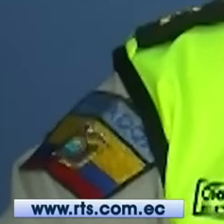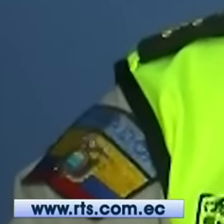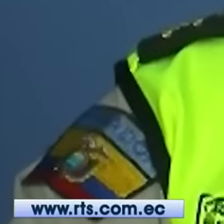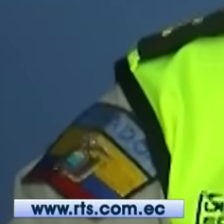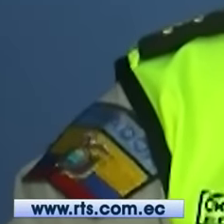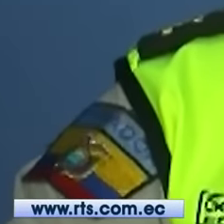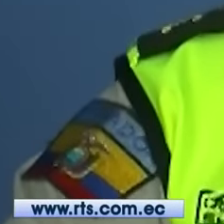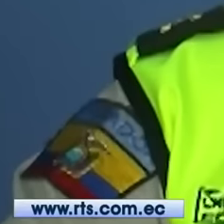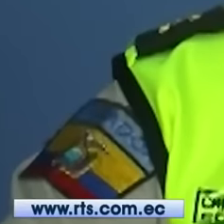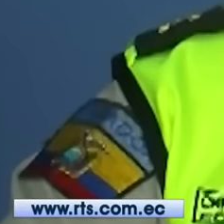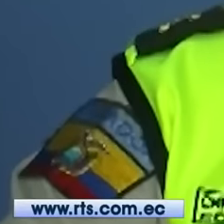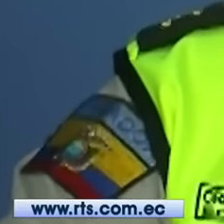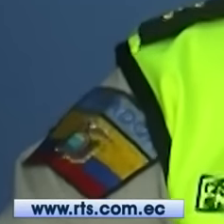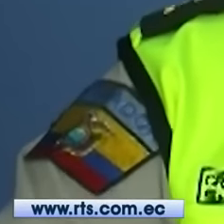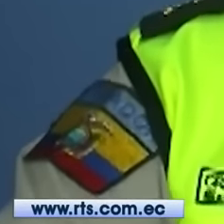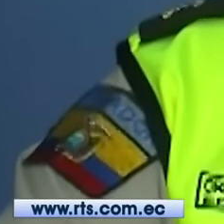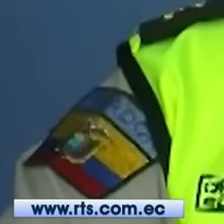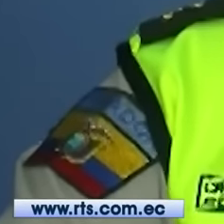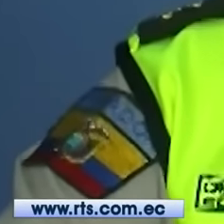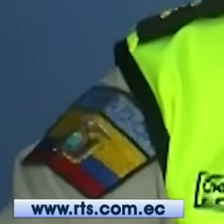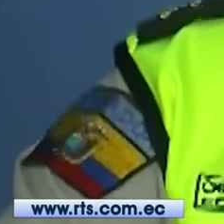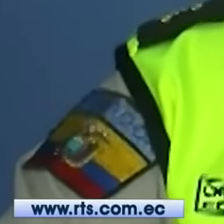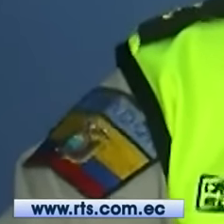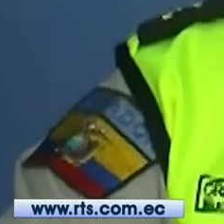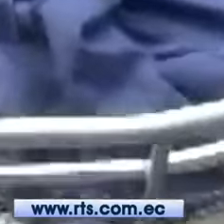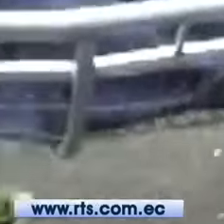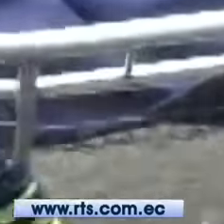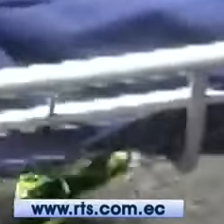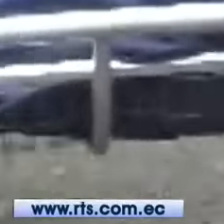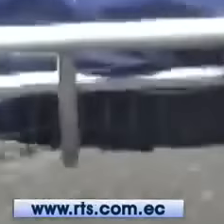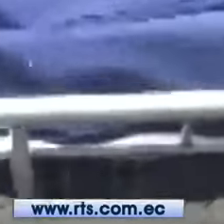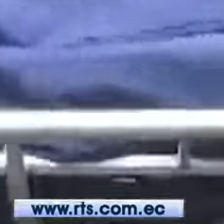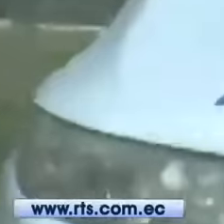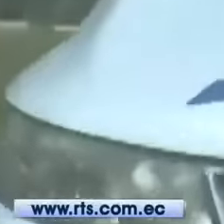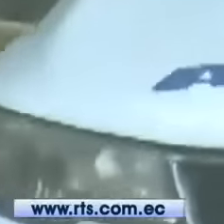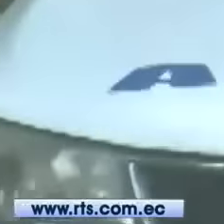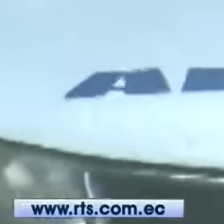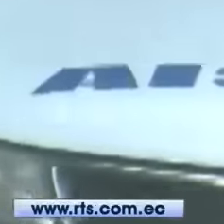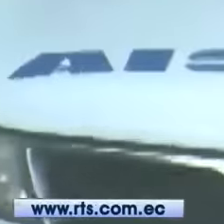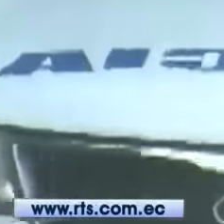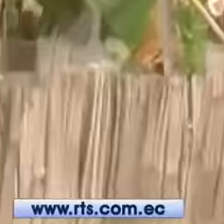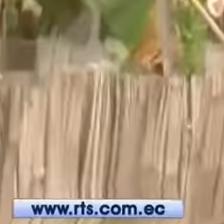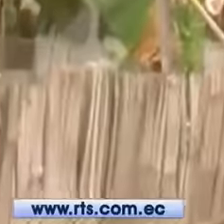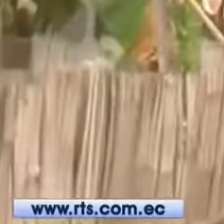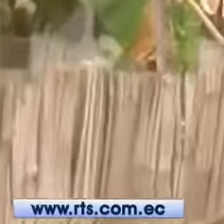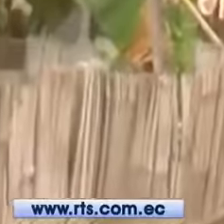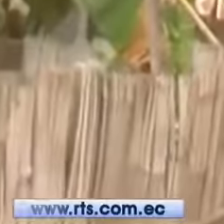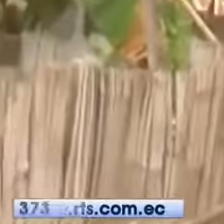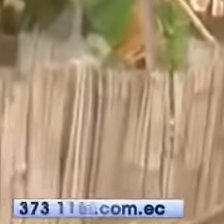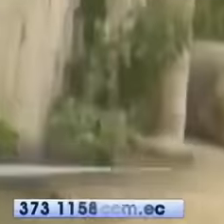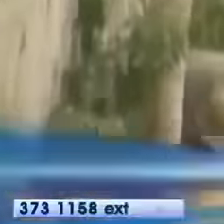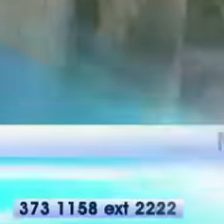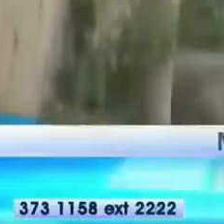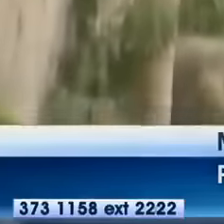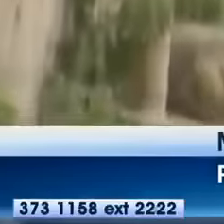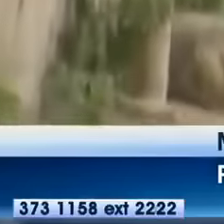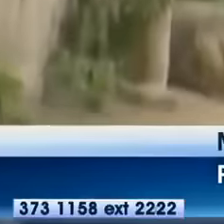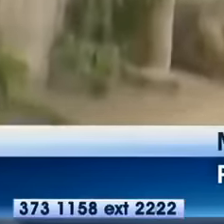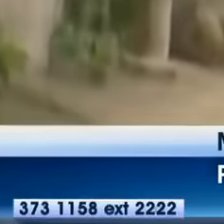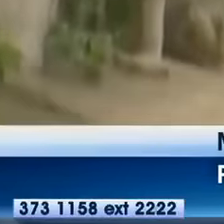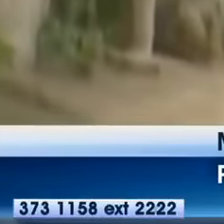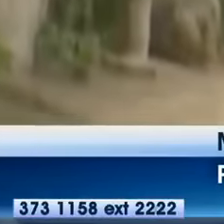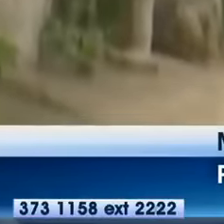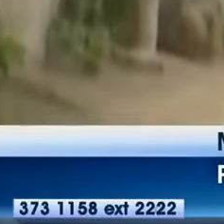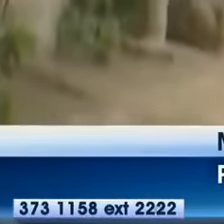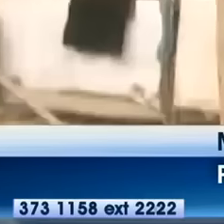y padre de sus dos hijos, aparentemente la estranguló y producto de esto falleció. Los esposos